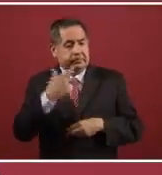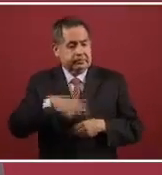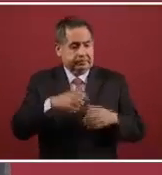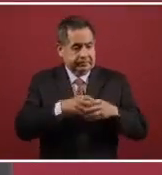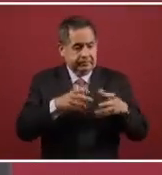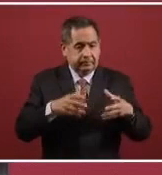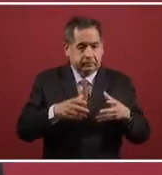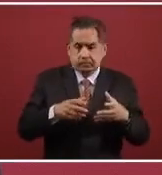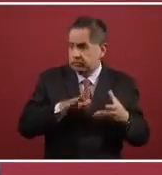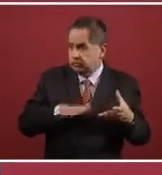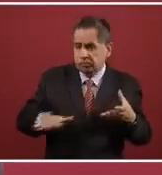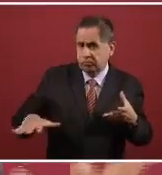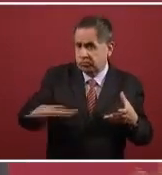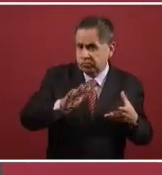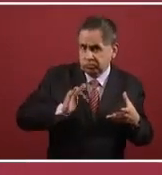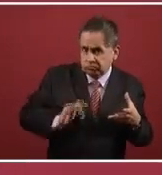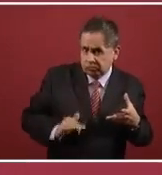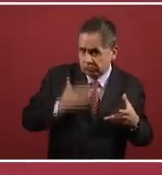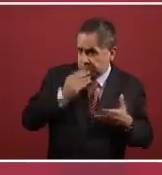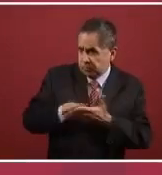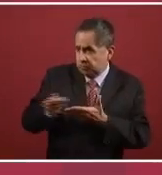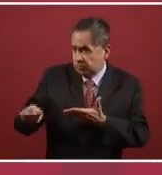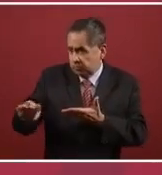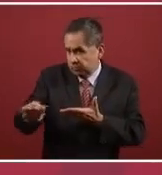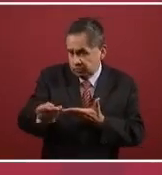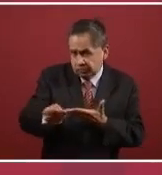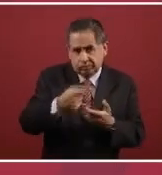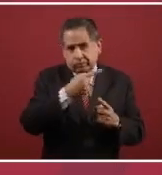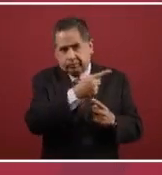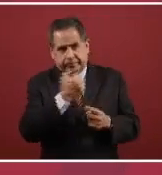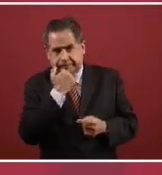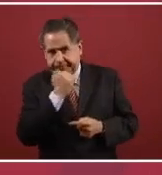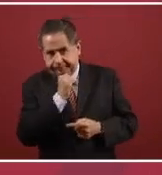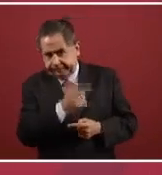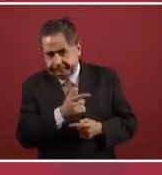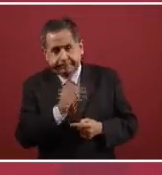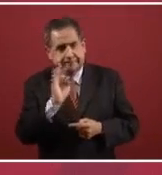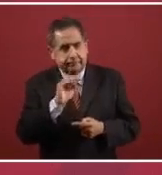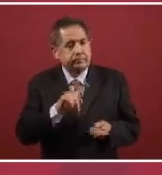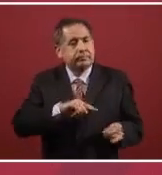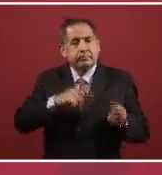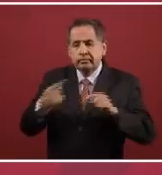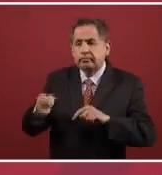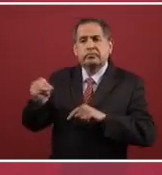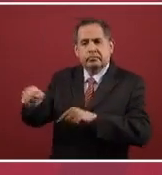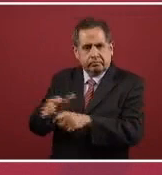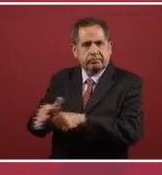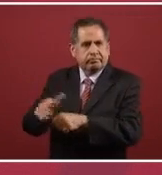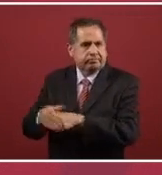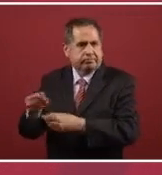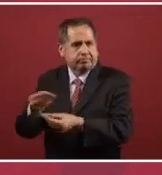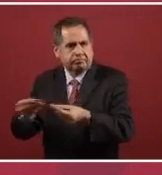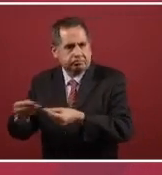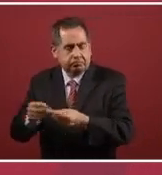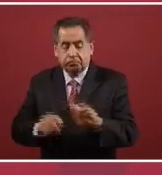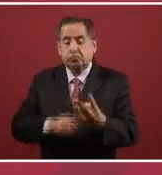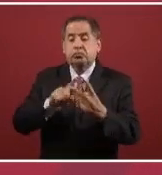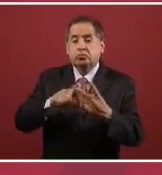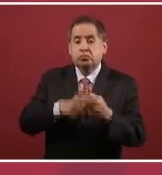no necesariamente que esa riqueza se distribuya. Y lo otro que también nos está